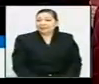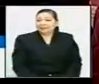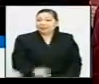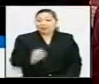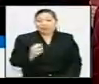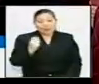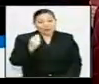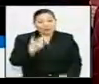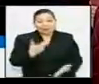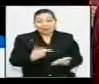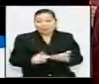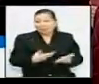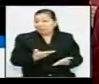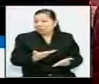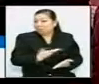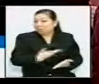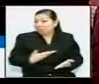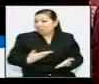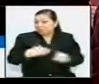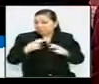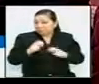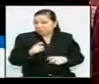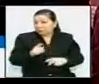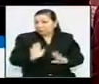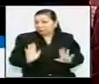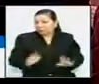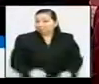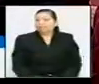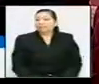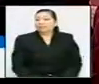y no cae la sorpresa que de repente usted, presidente, va a ser investigado,